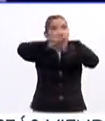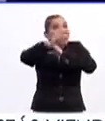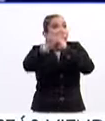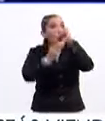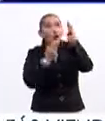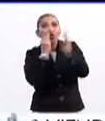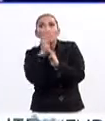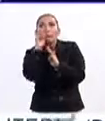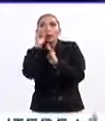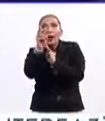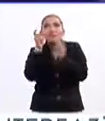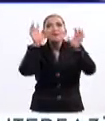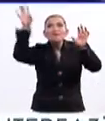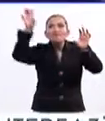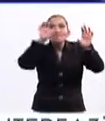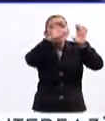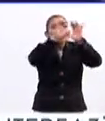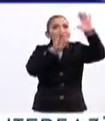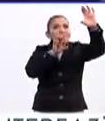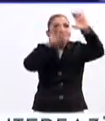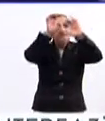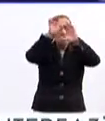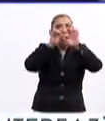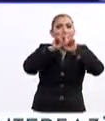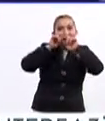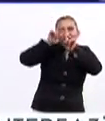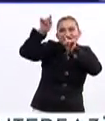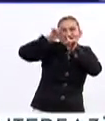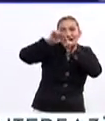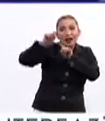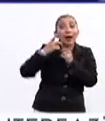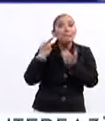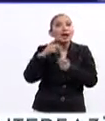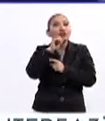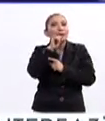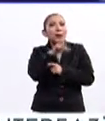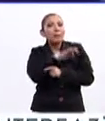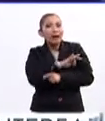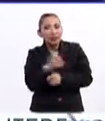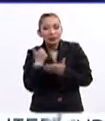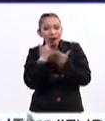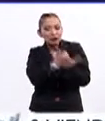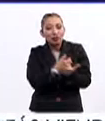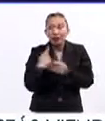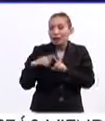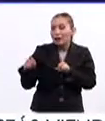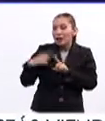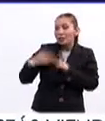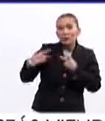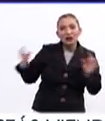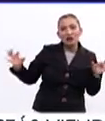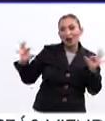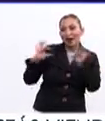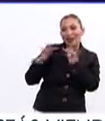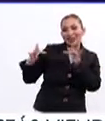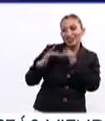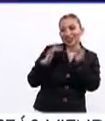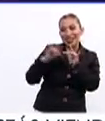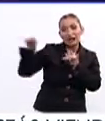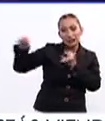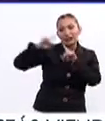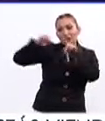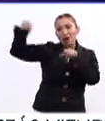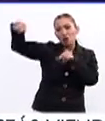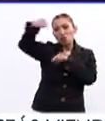mundo en donde puedes manipular estas moléculas, medir las distancias, pero también puedes hacer colaboración entre distintas personas que, aunque estén